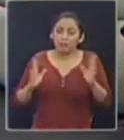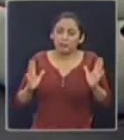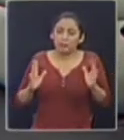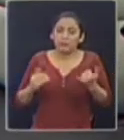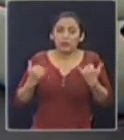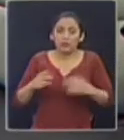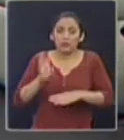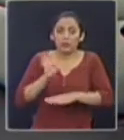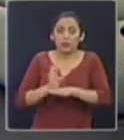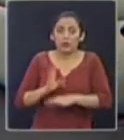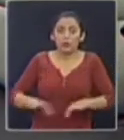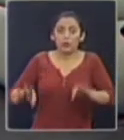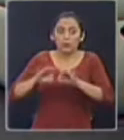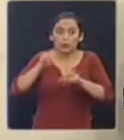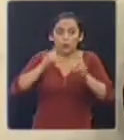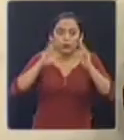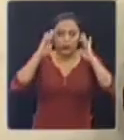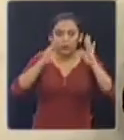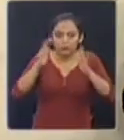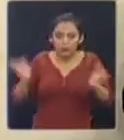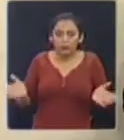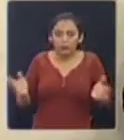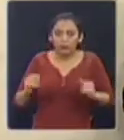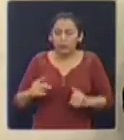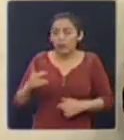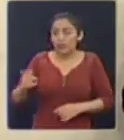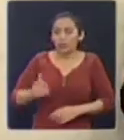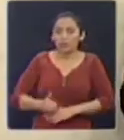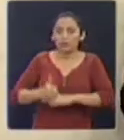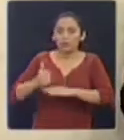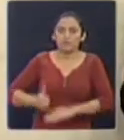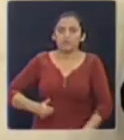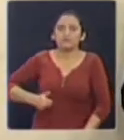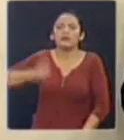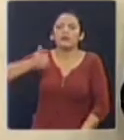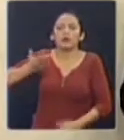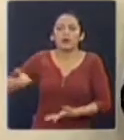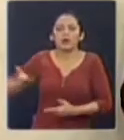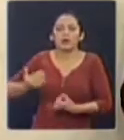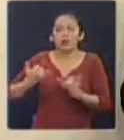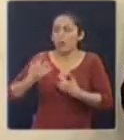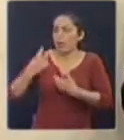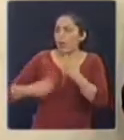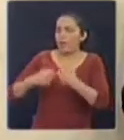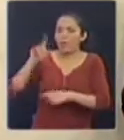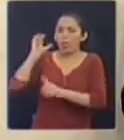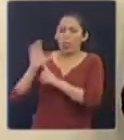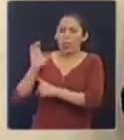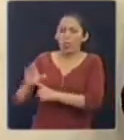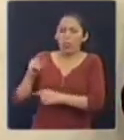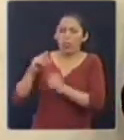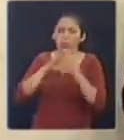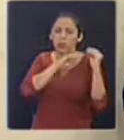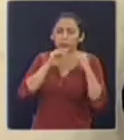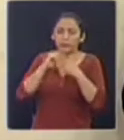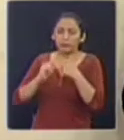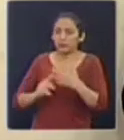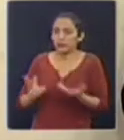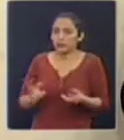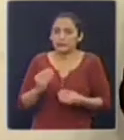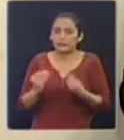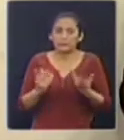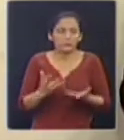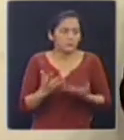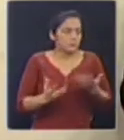Así debería ocurrir cuando una persona está en tan altas funciones. Y el bien del país es aquel que indica que debe existir